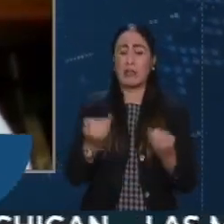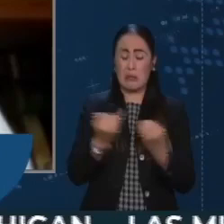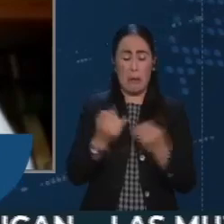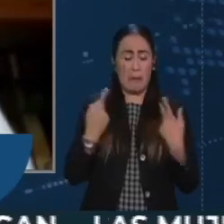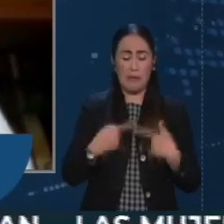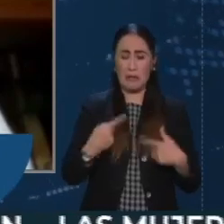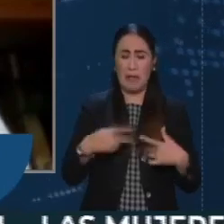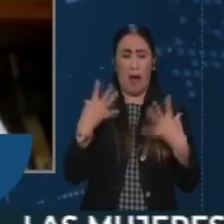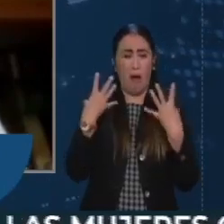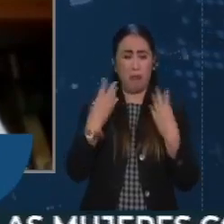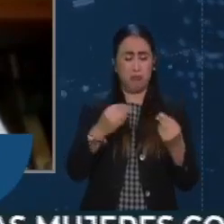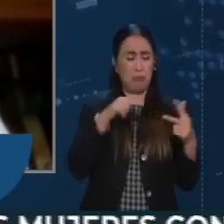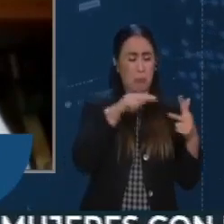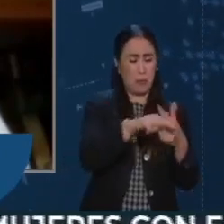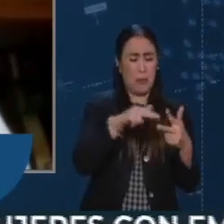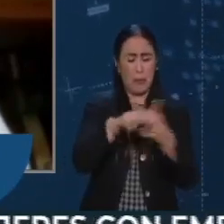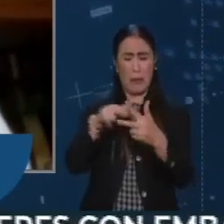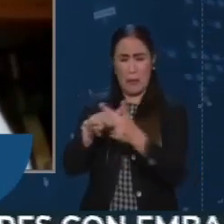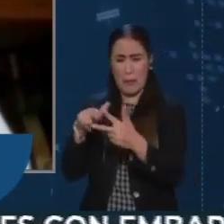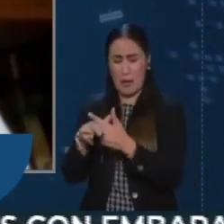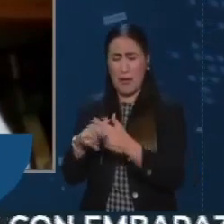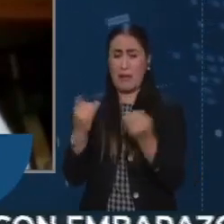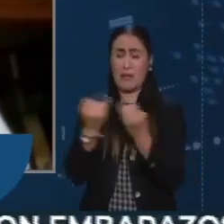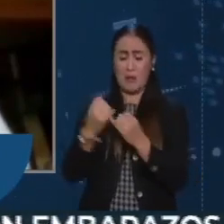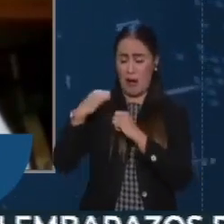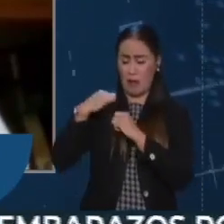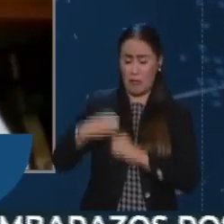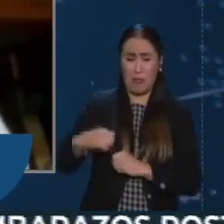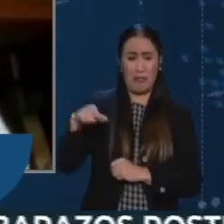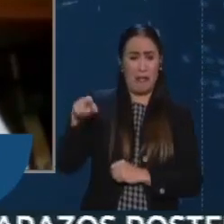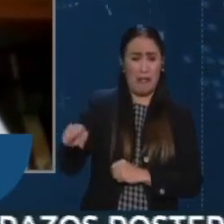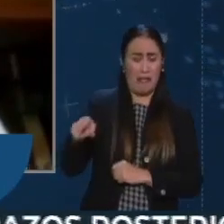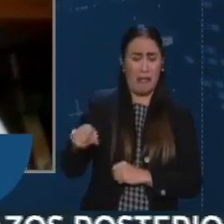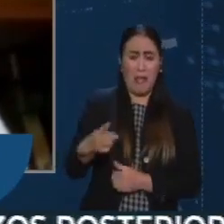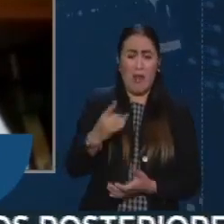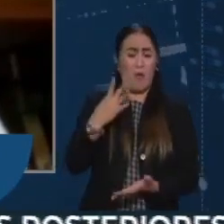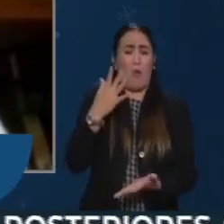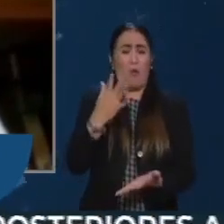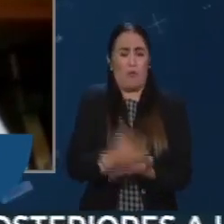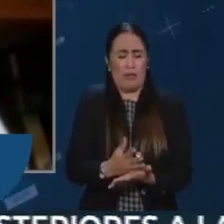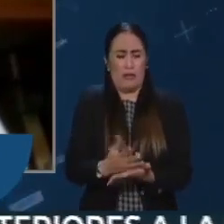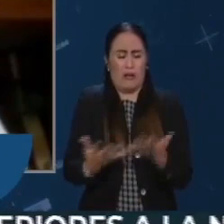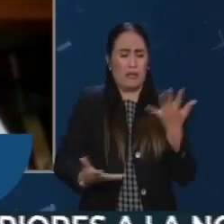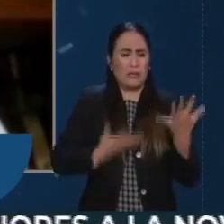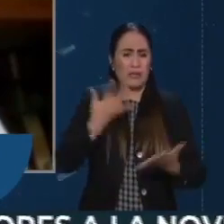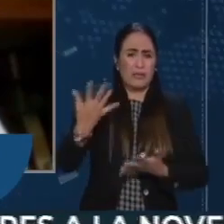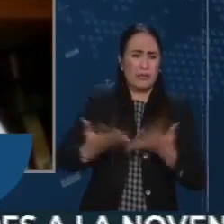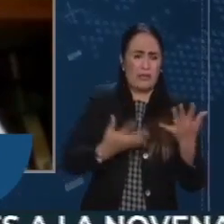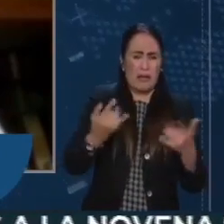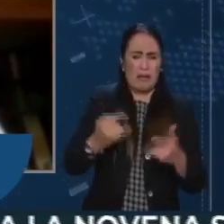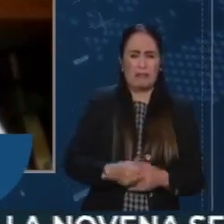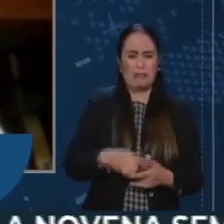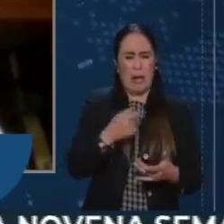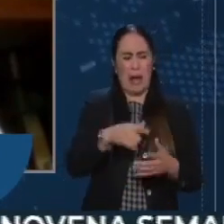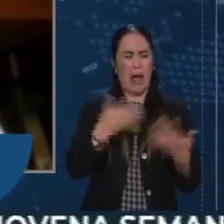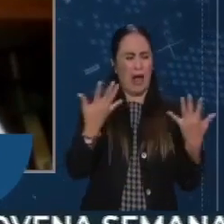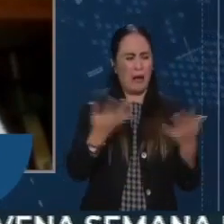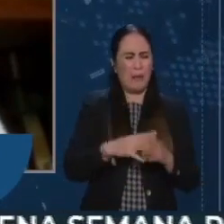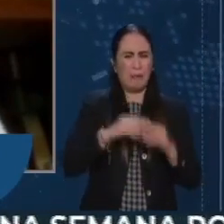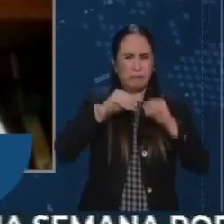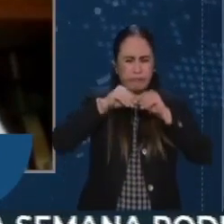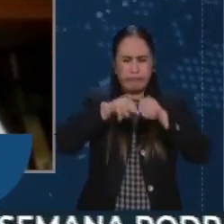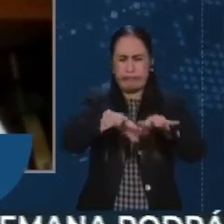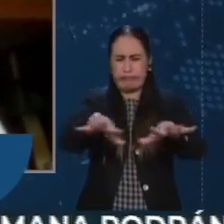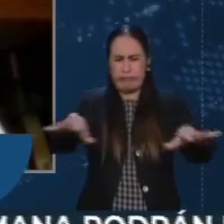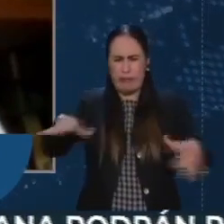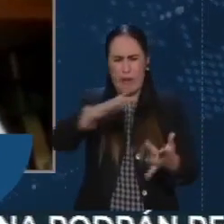terrible. Y tenemos una autoridad que lo único que hace es reaccionar cuando suceden hechos de alto impacto,